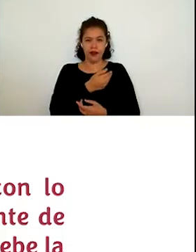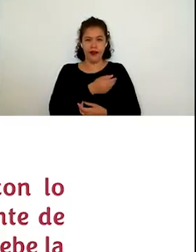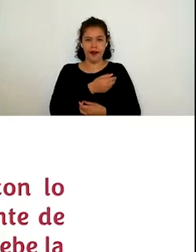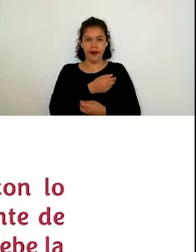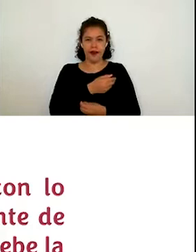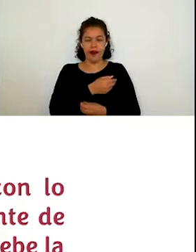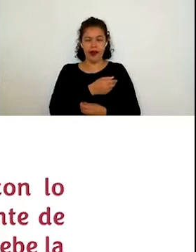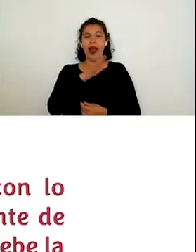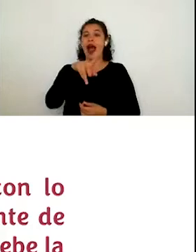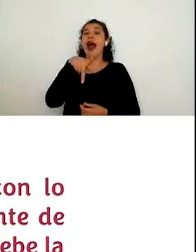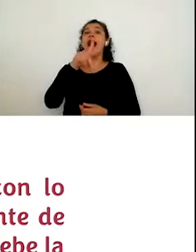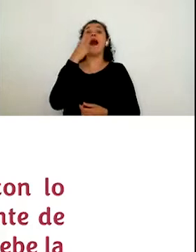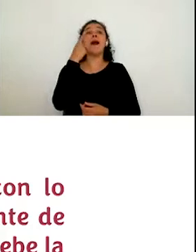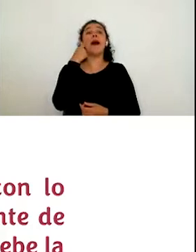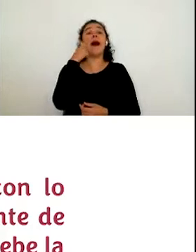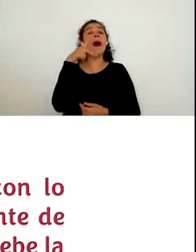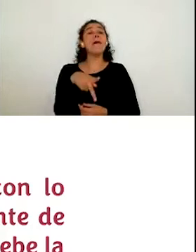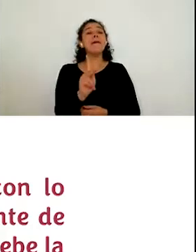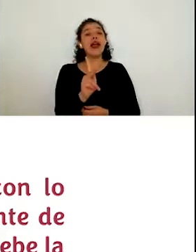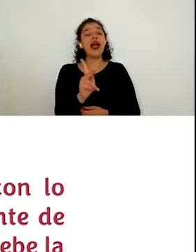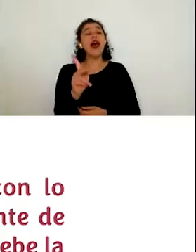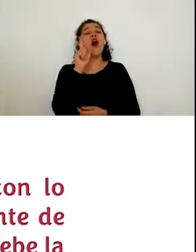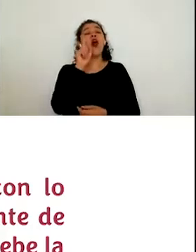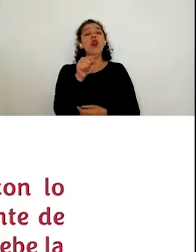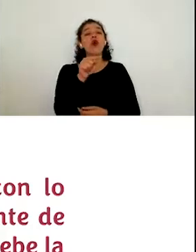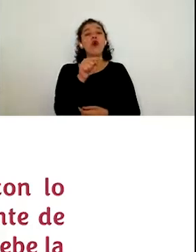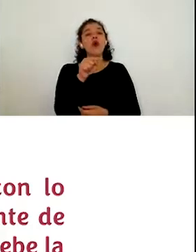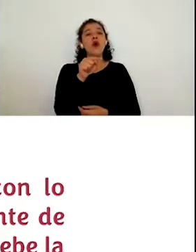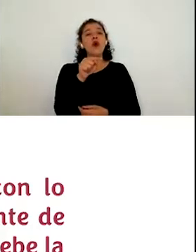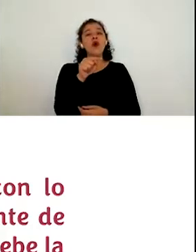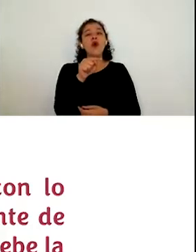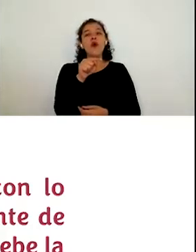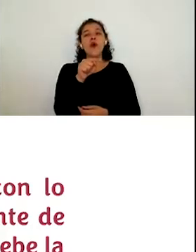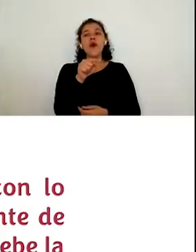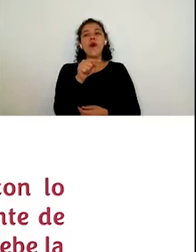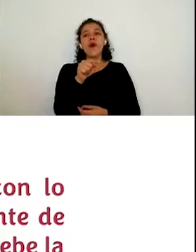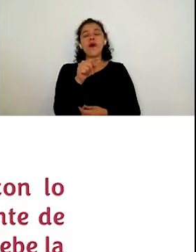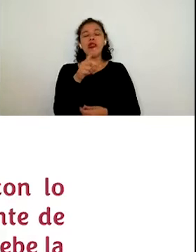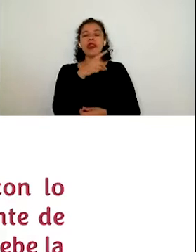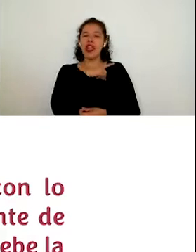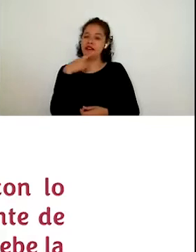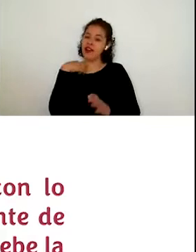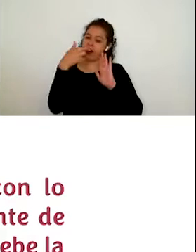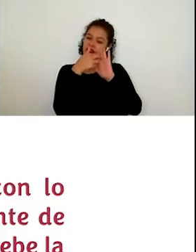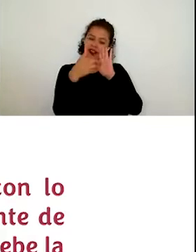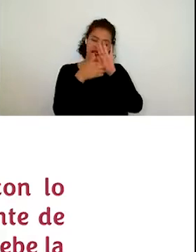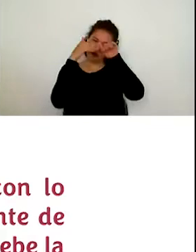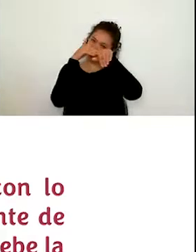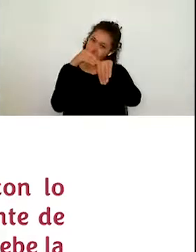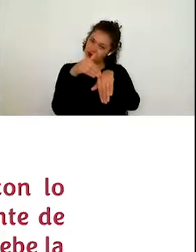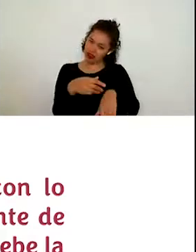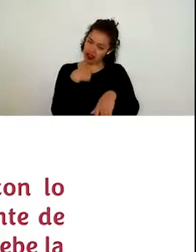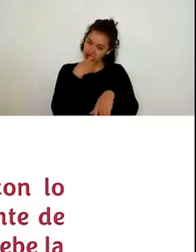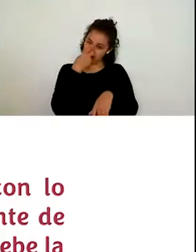pero a cambio les están pidiendo el cumplimiento de alguna condición o